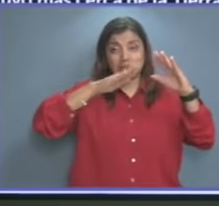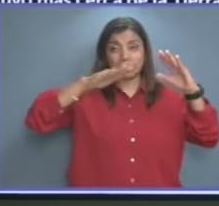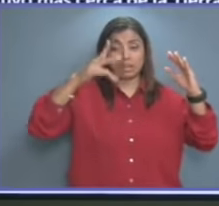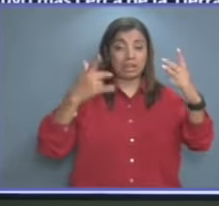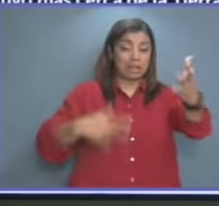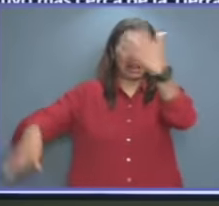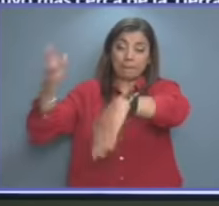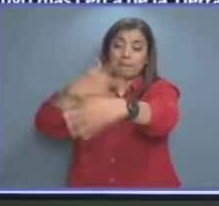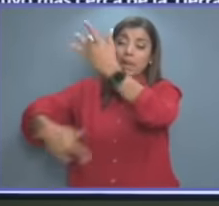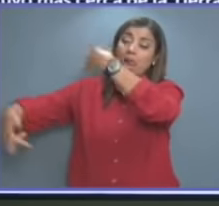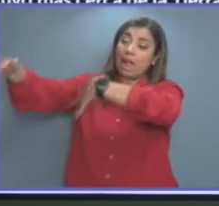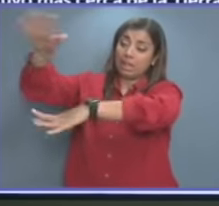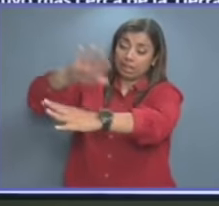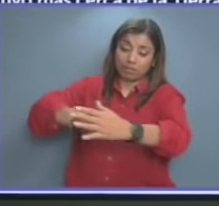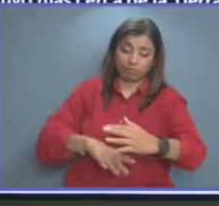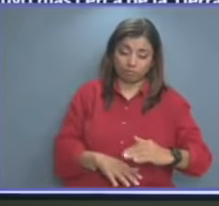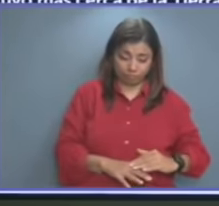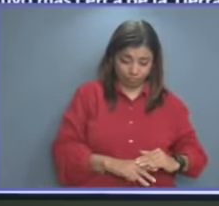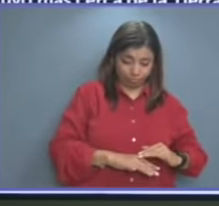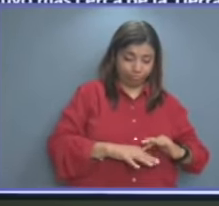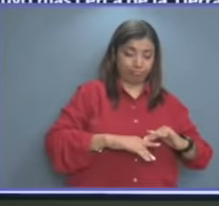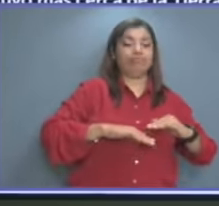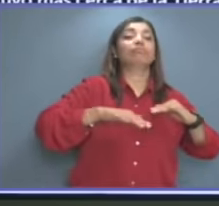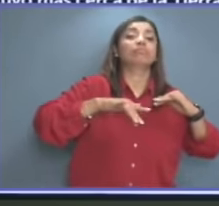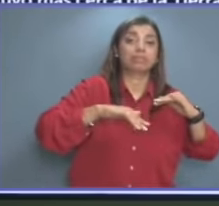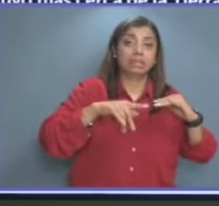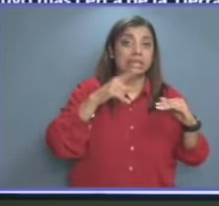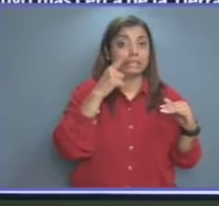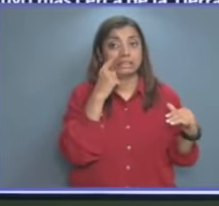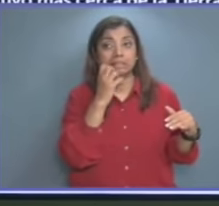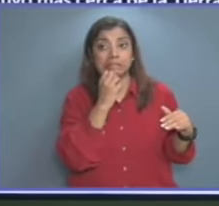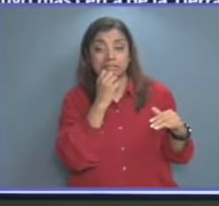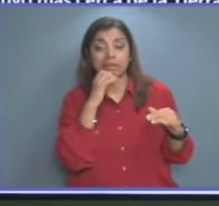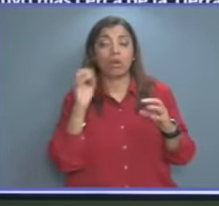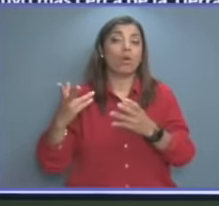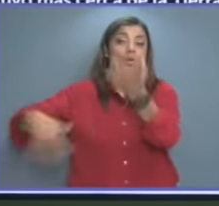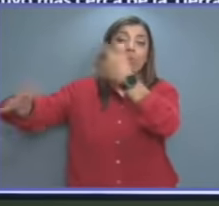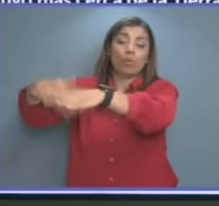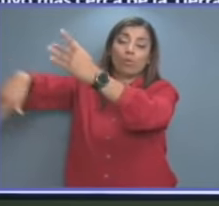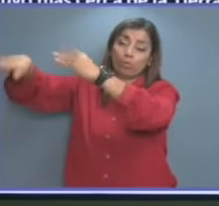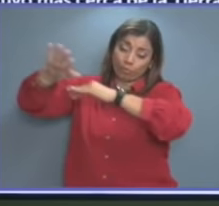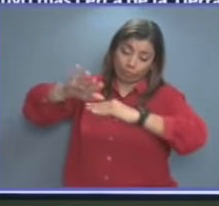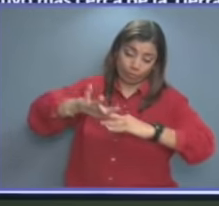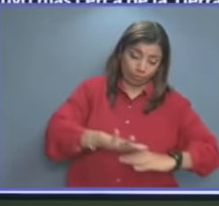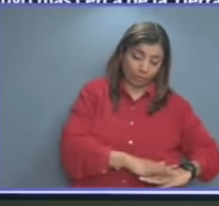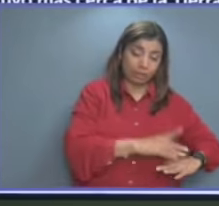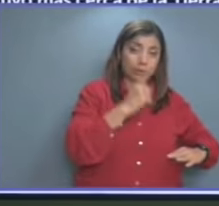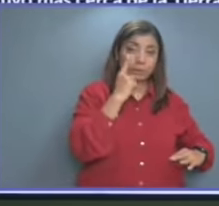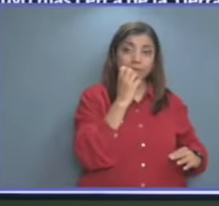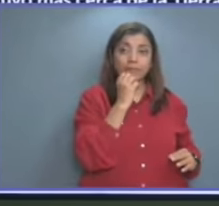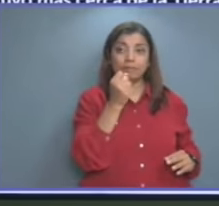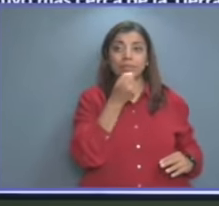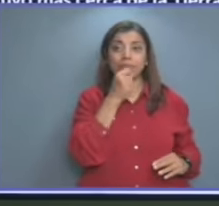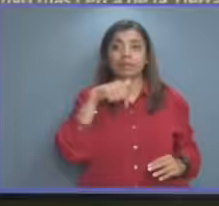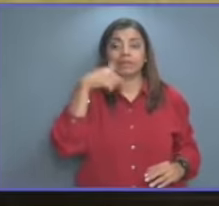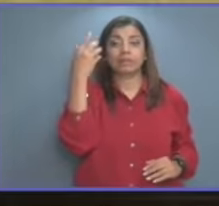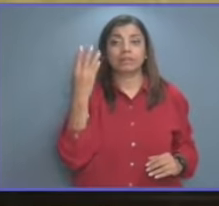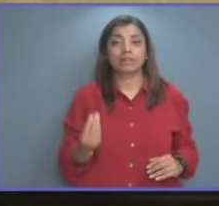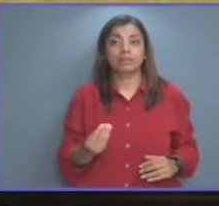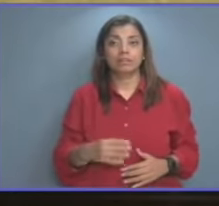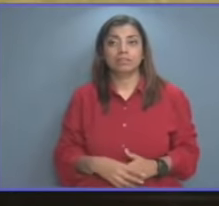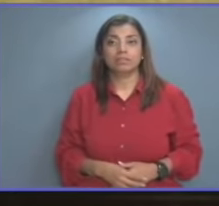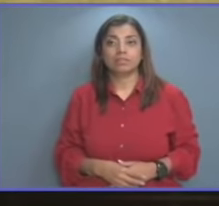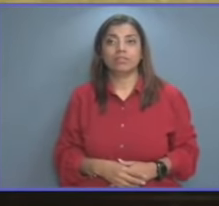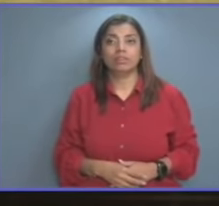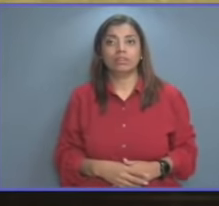playas y el incremento de la rapidez de las corrientes de retorno durante la marea baja esto es todo en cuanto al tiempo para este día